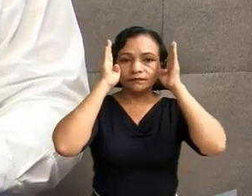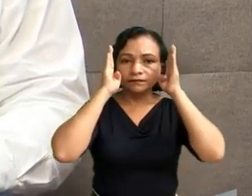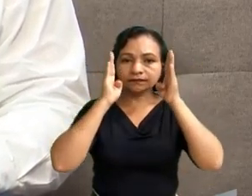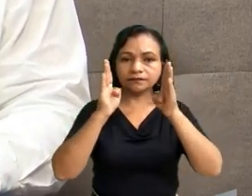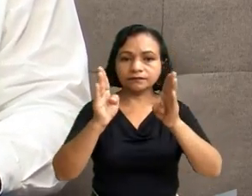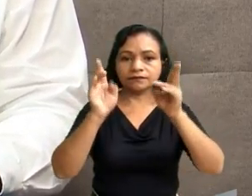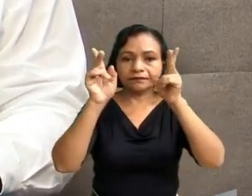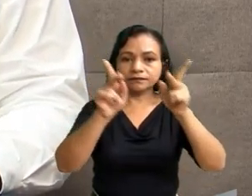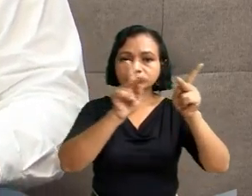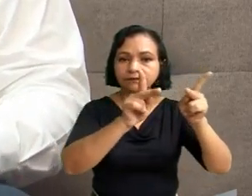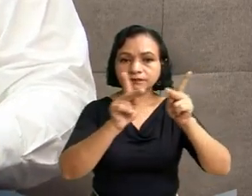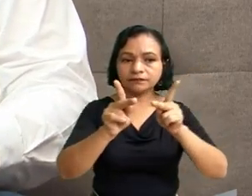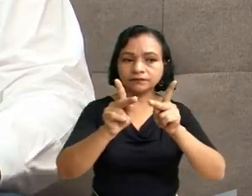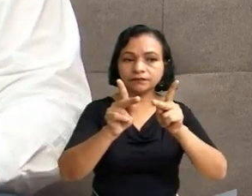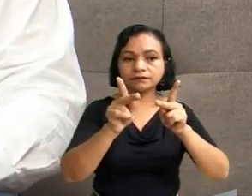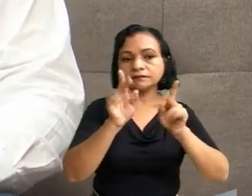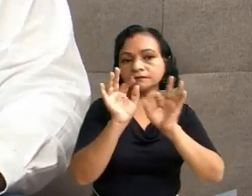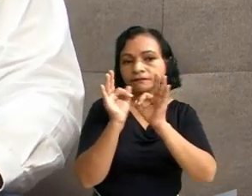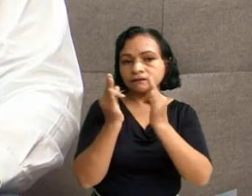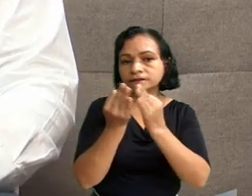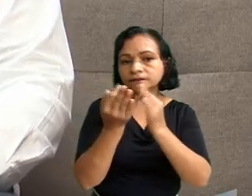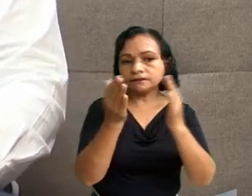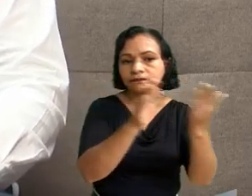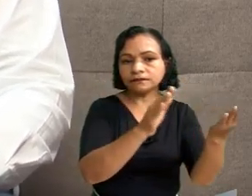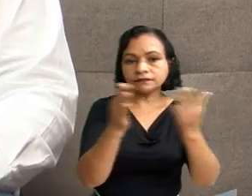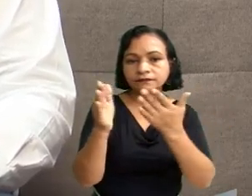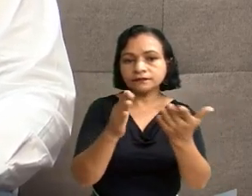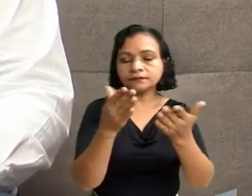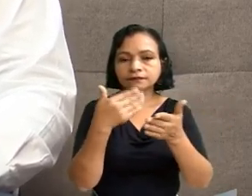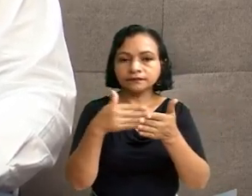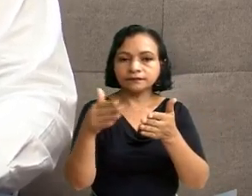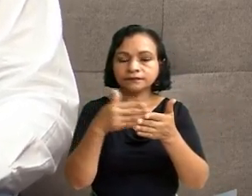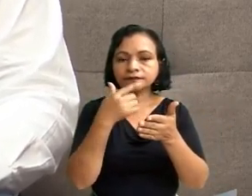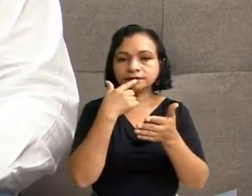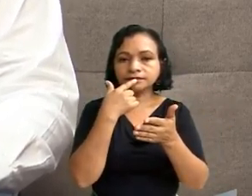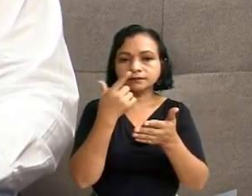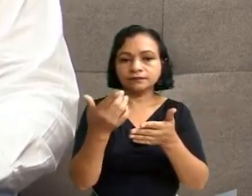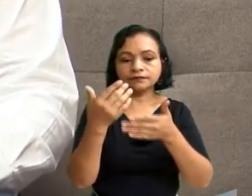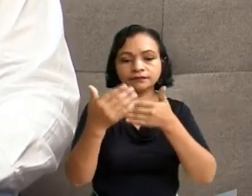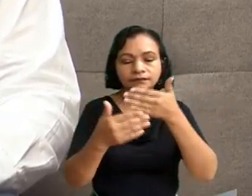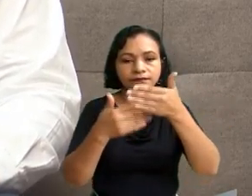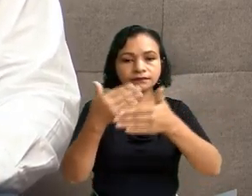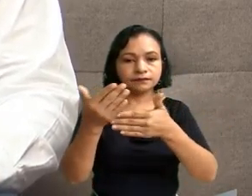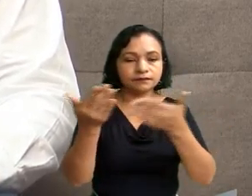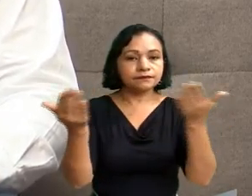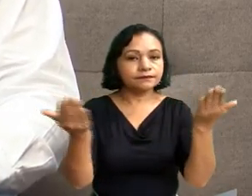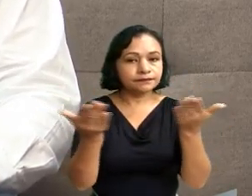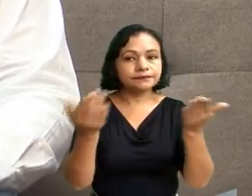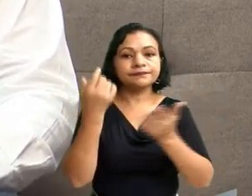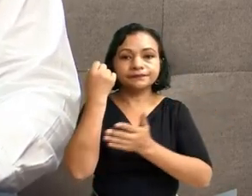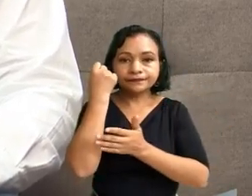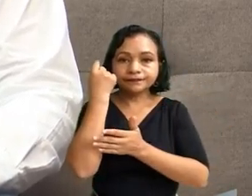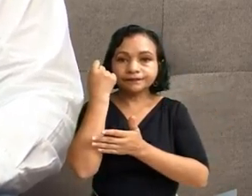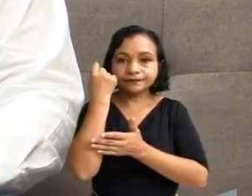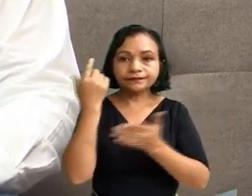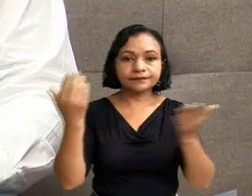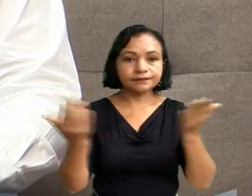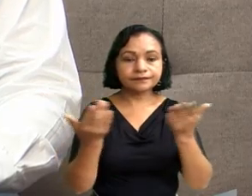y después de es un proceso de reconciliación que se dice fácil pero es un proceso legal ahora lo hice un proceso entendimiento